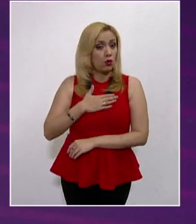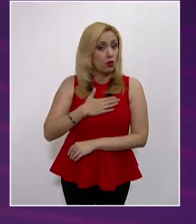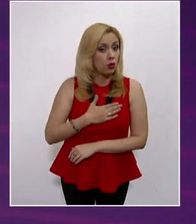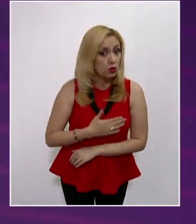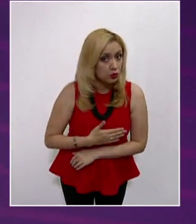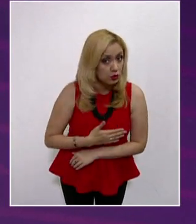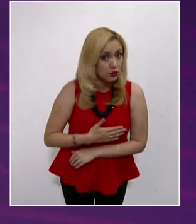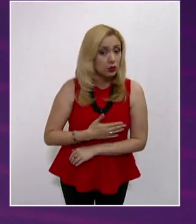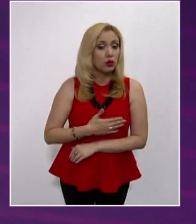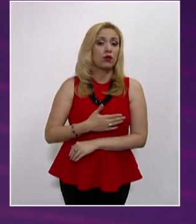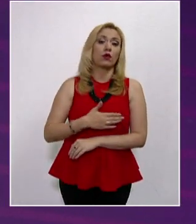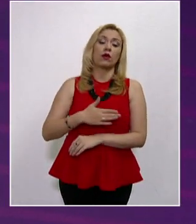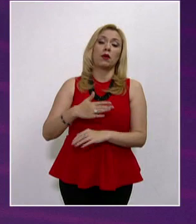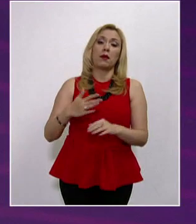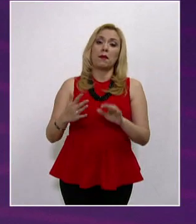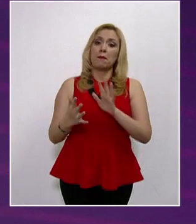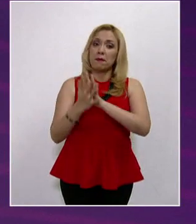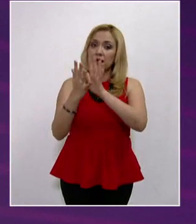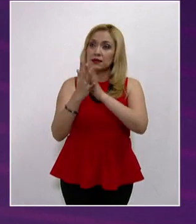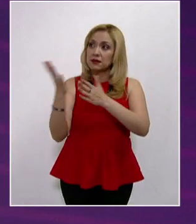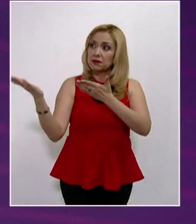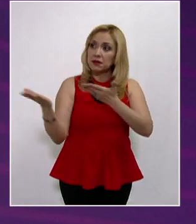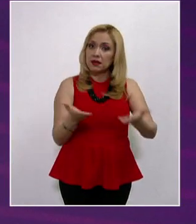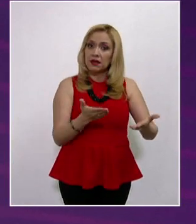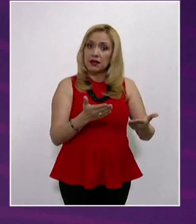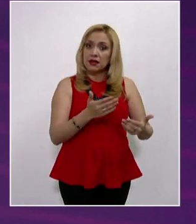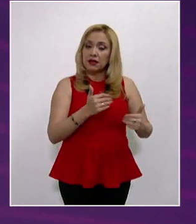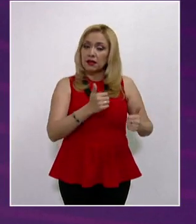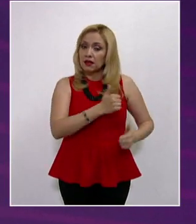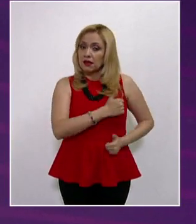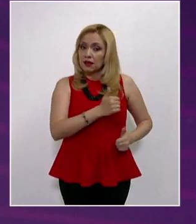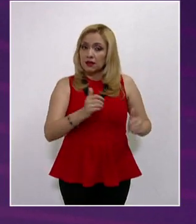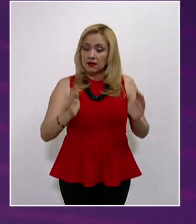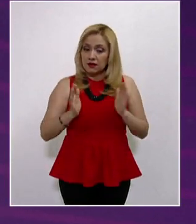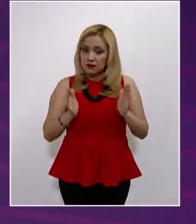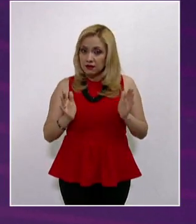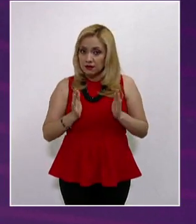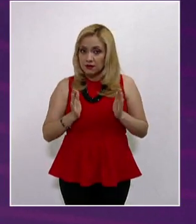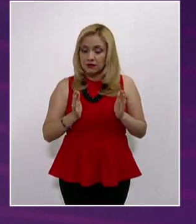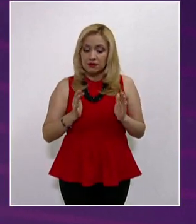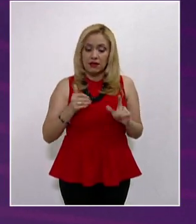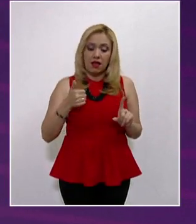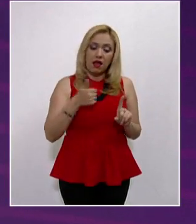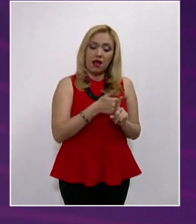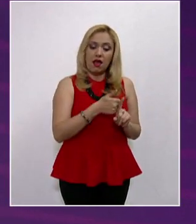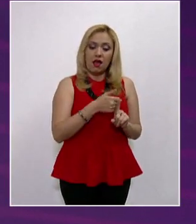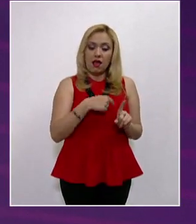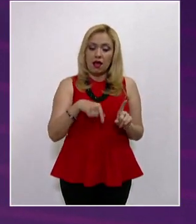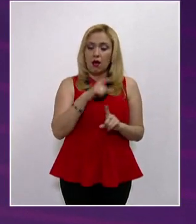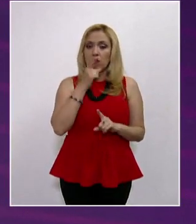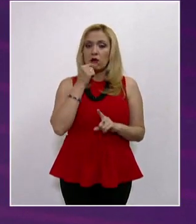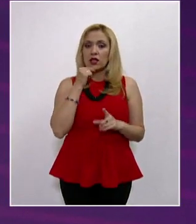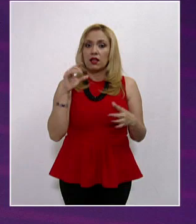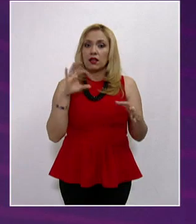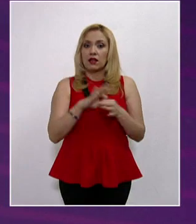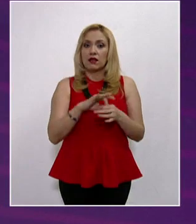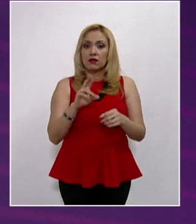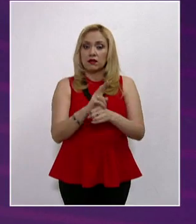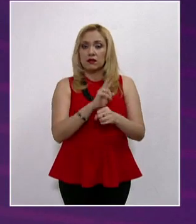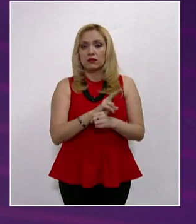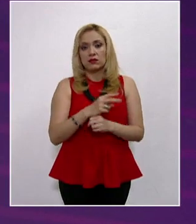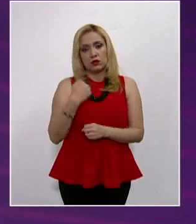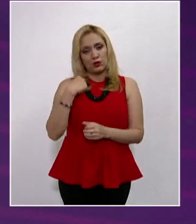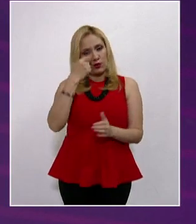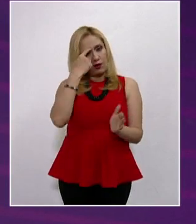en lo que es la participación de Fuerzas Armadas y de fuerzas de seguridad en la crisis de violencia que vive México, creo que ese va a